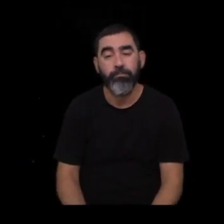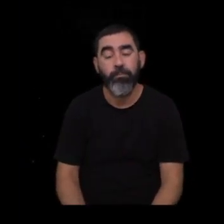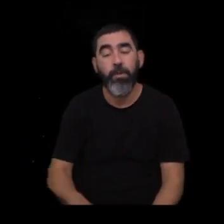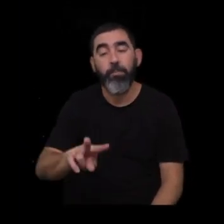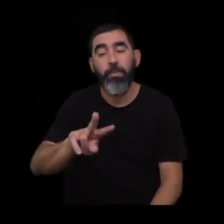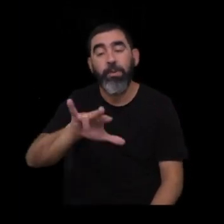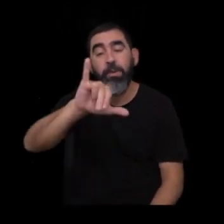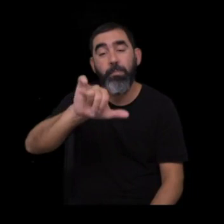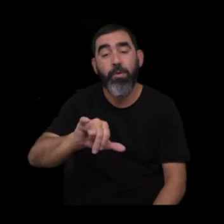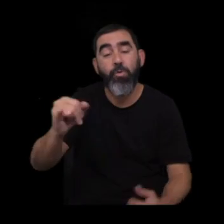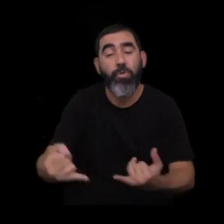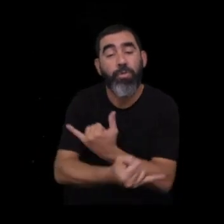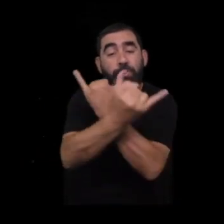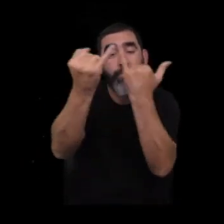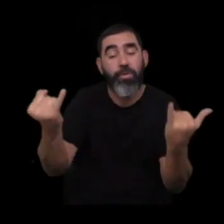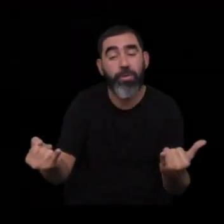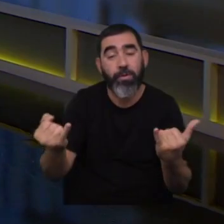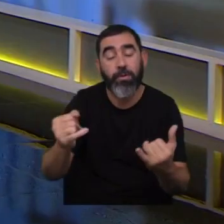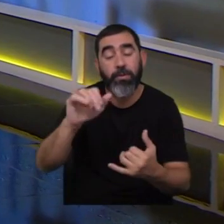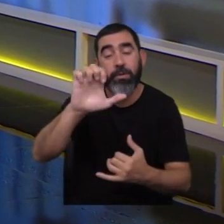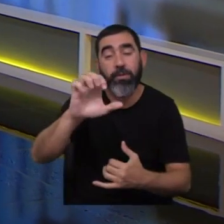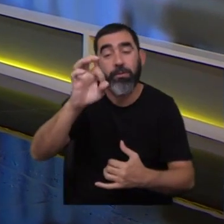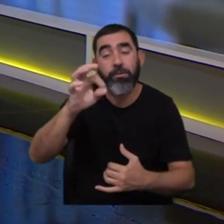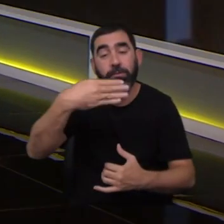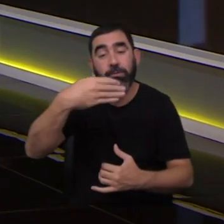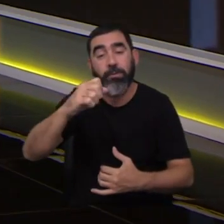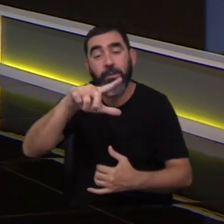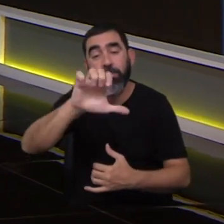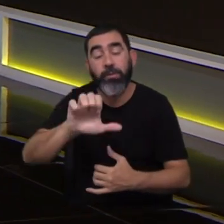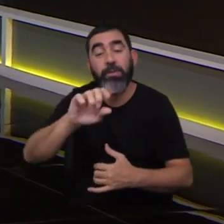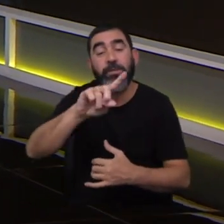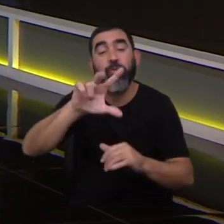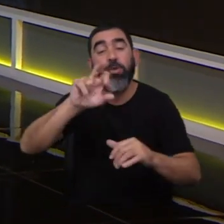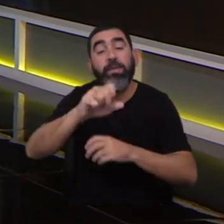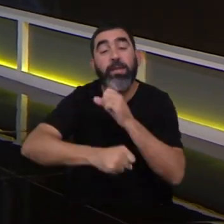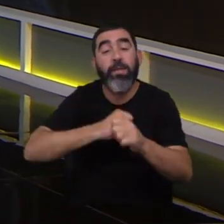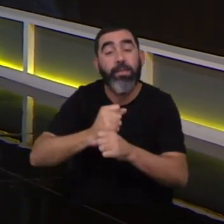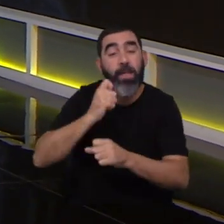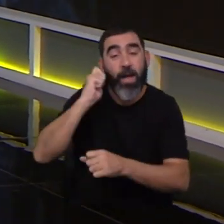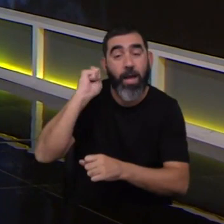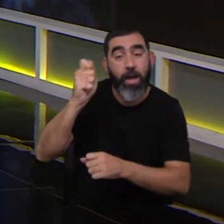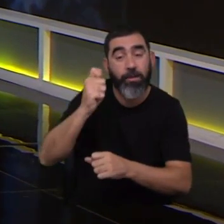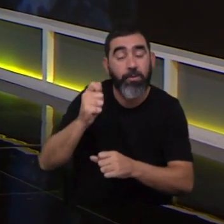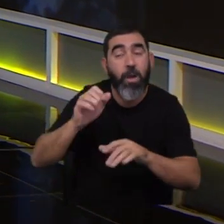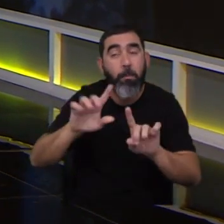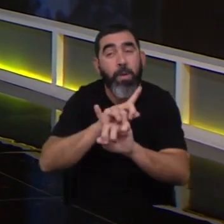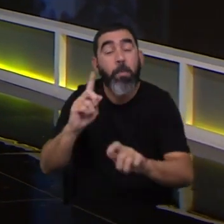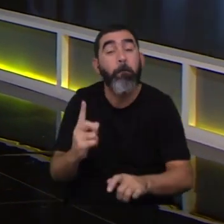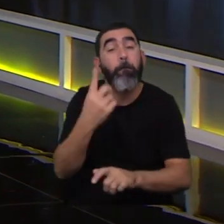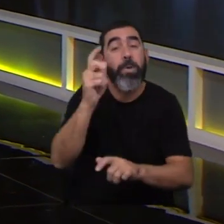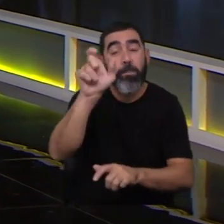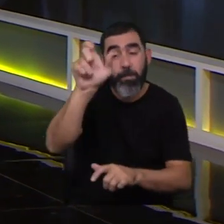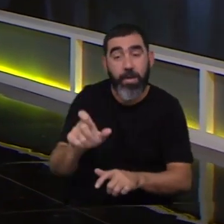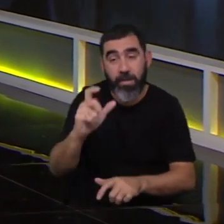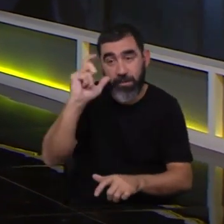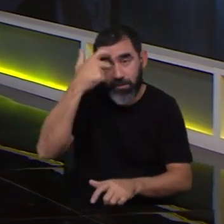23 de mayo es el día en el que Clemente Estable estaría cumpliendo 130 años. Tal vez no fue el primer científico que